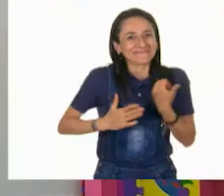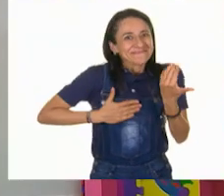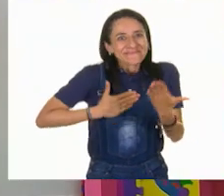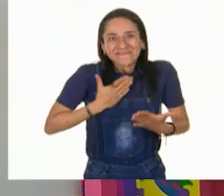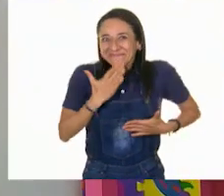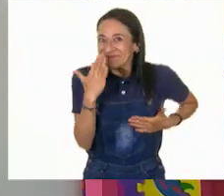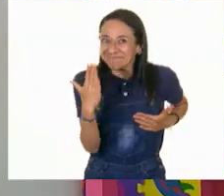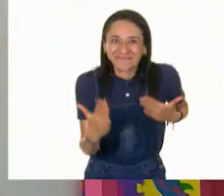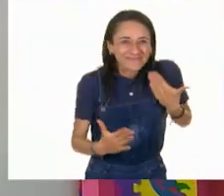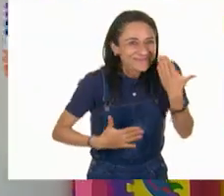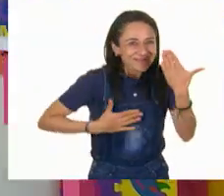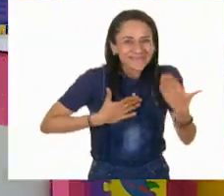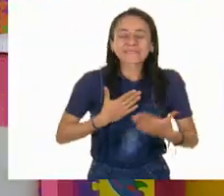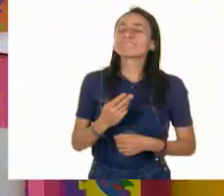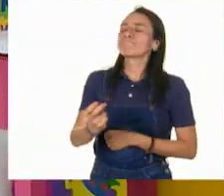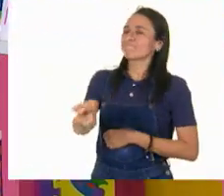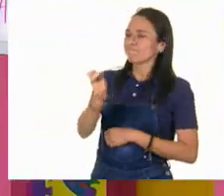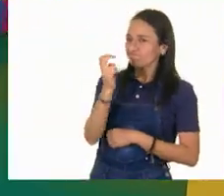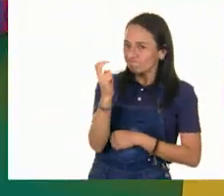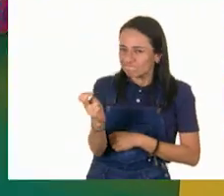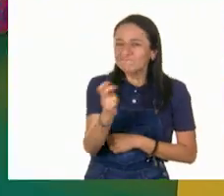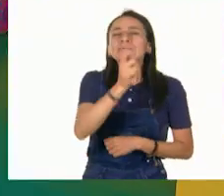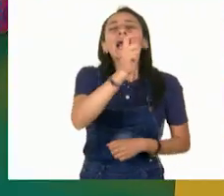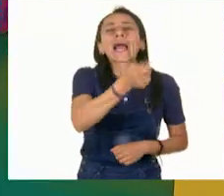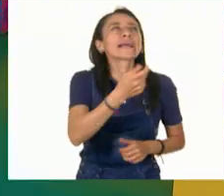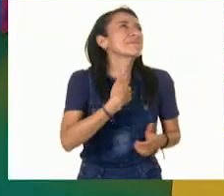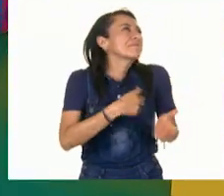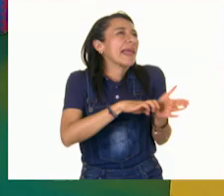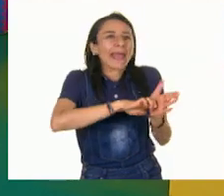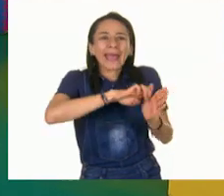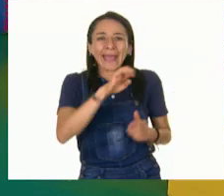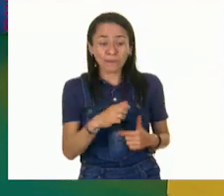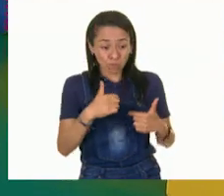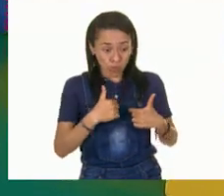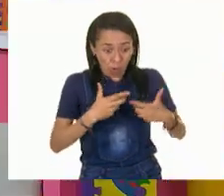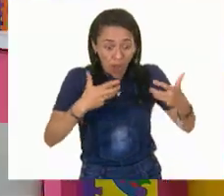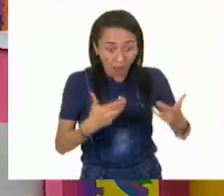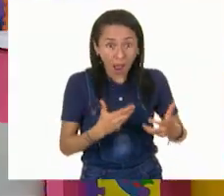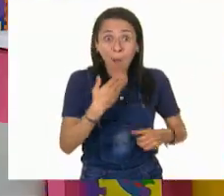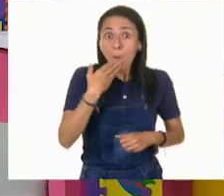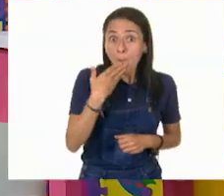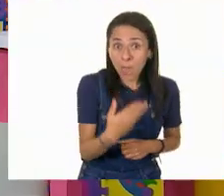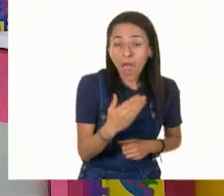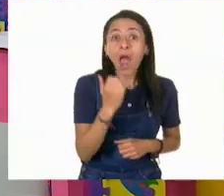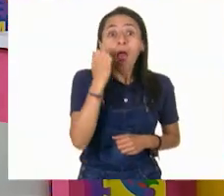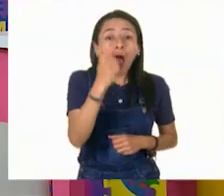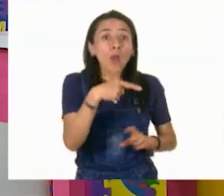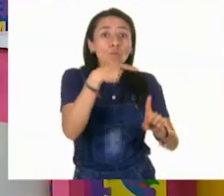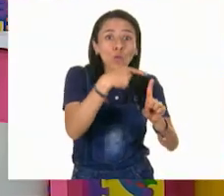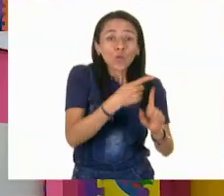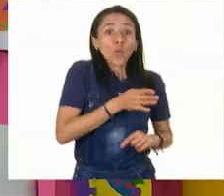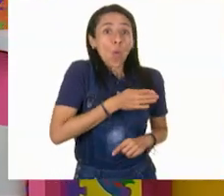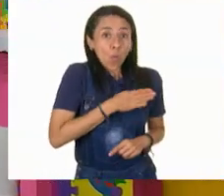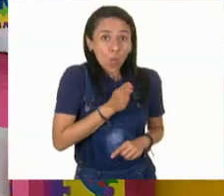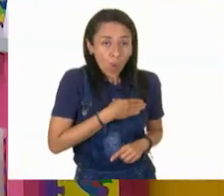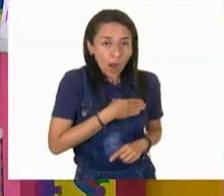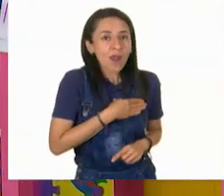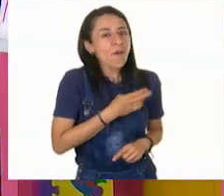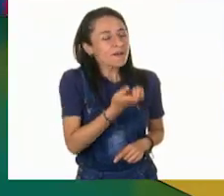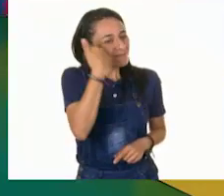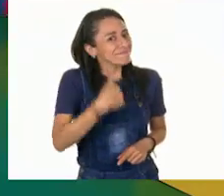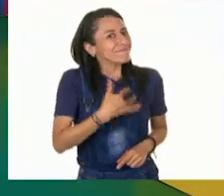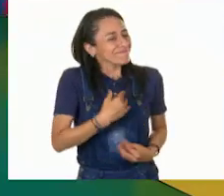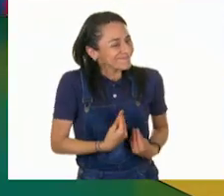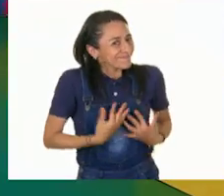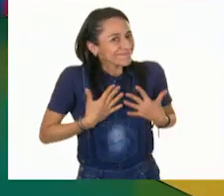alegría. Ciertamente. Es lo que sentimos al realizar, por ejemplo, una buena acción. Cuando ayudas a alguien. Exactamente, sí.